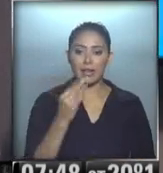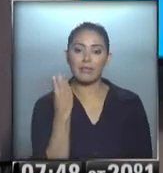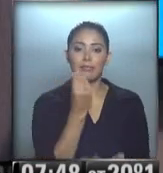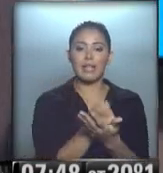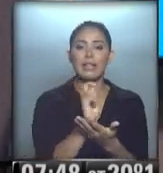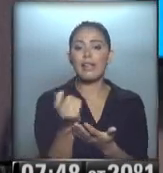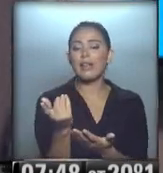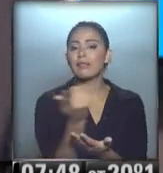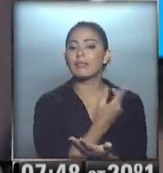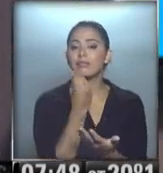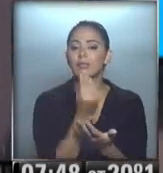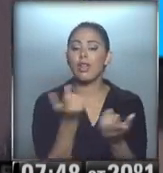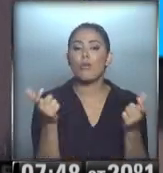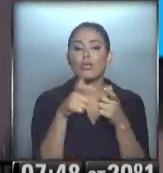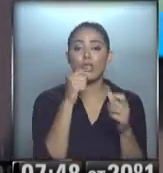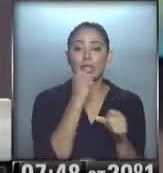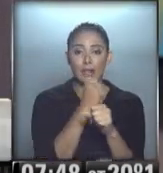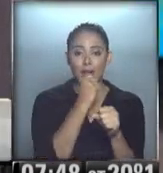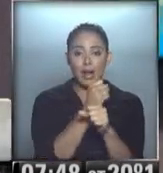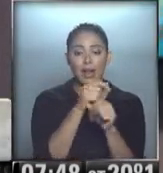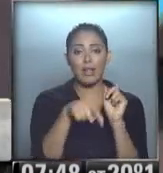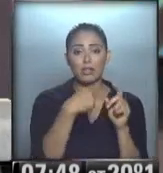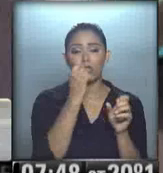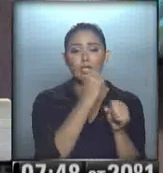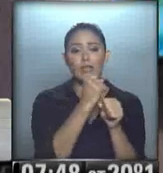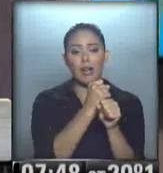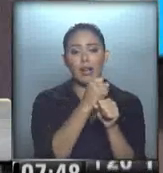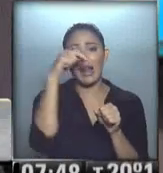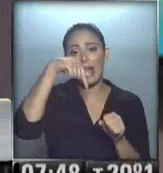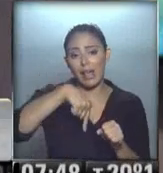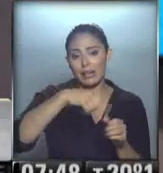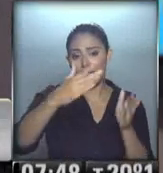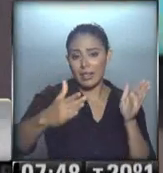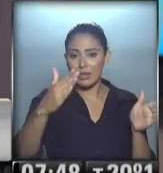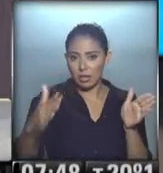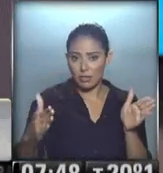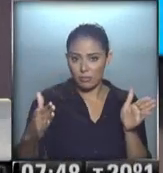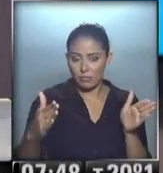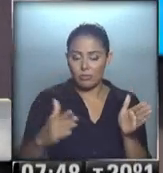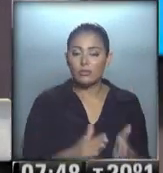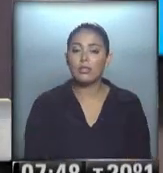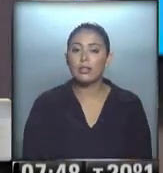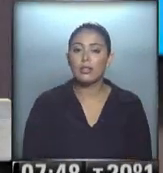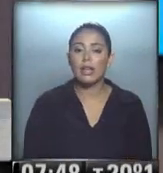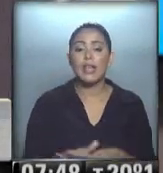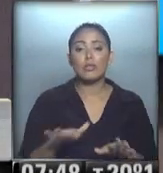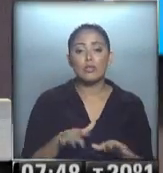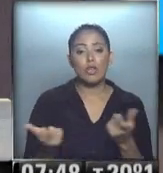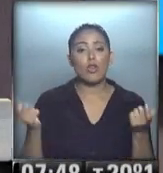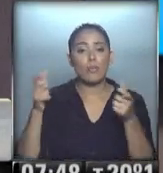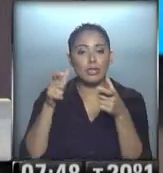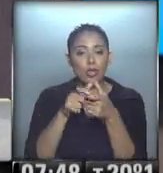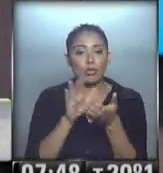las autoridades de las comisiones de trabajo, las que van a trabajar durante todo este periodo parlamentario. En el caso de la Comisión